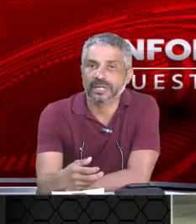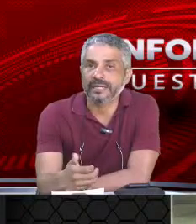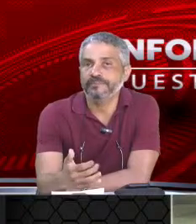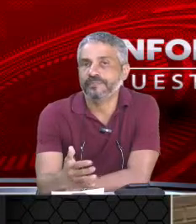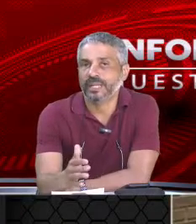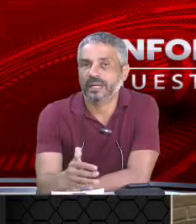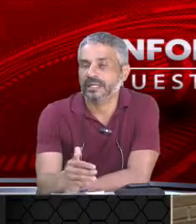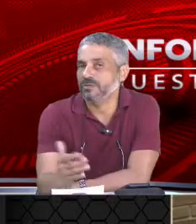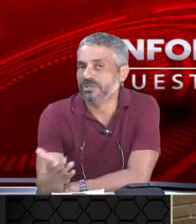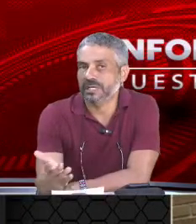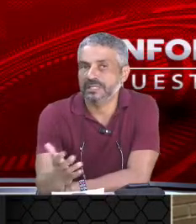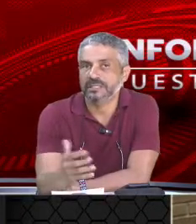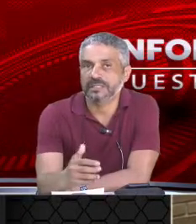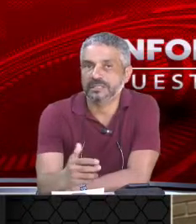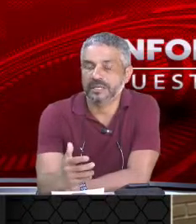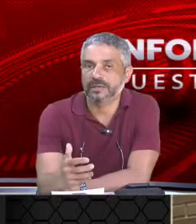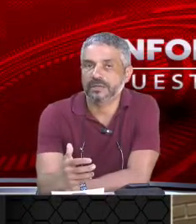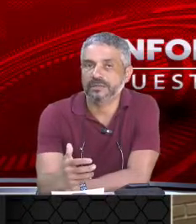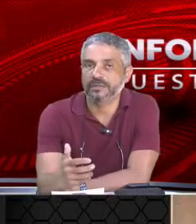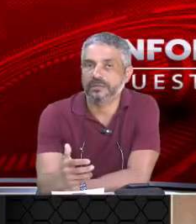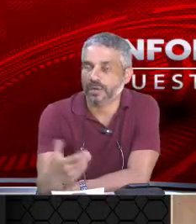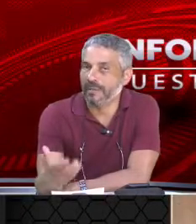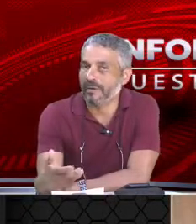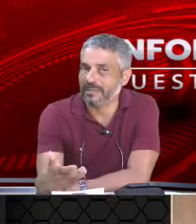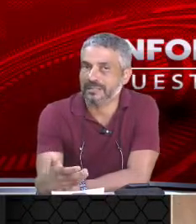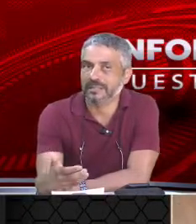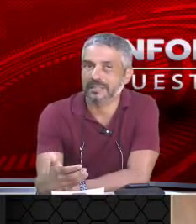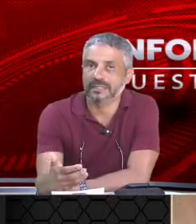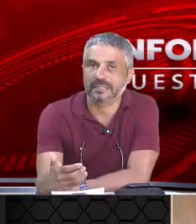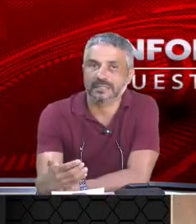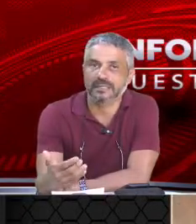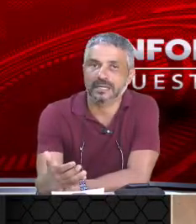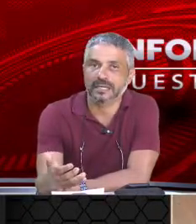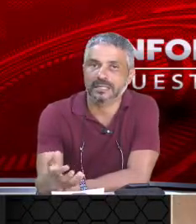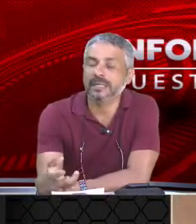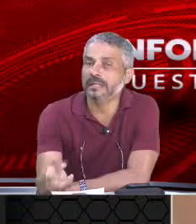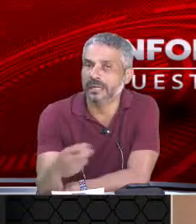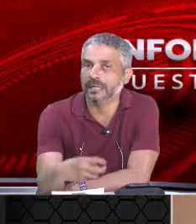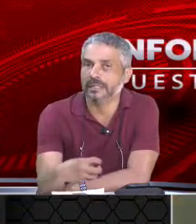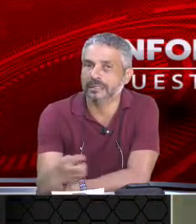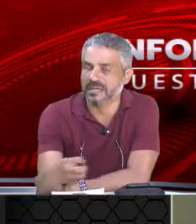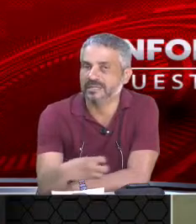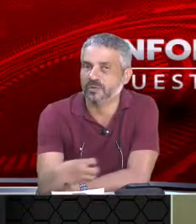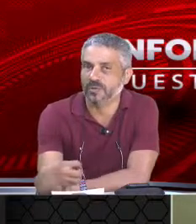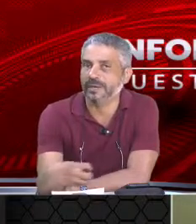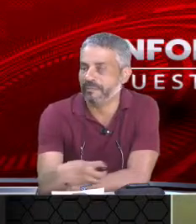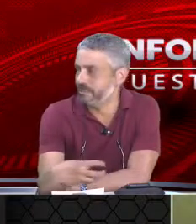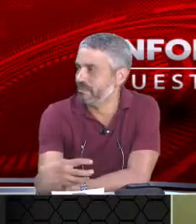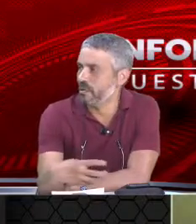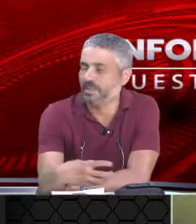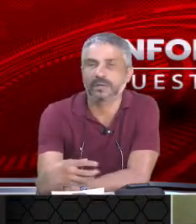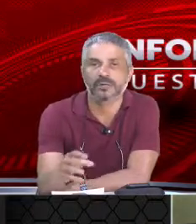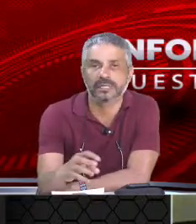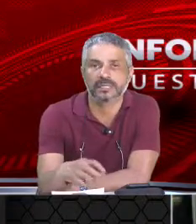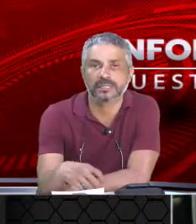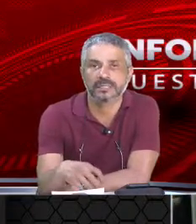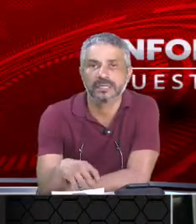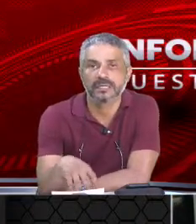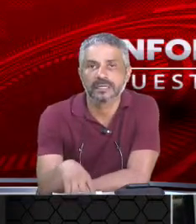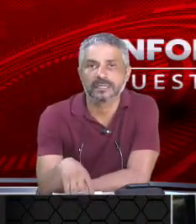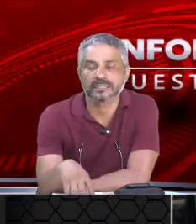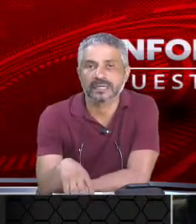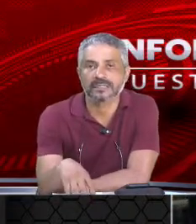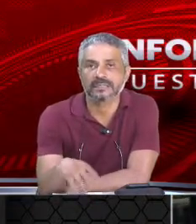su accionar. Aquí ustedes hicieron un programa bastante interesante el día de ayer, que se articula muy bien con el